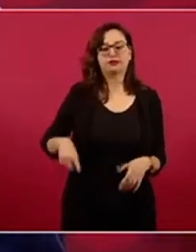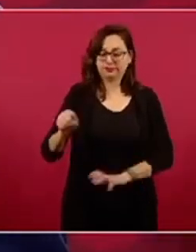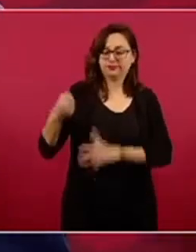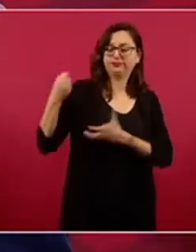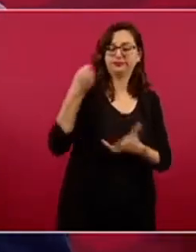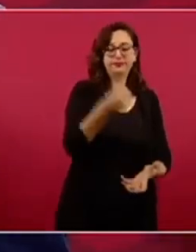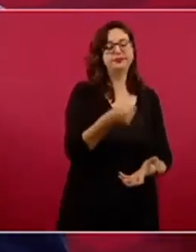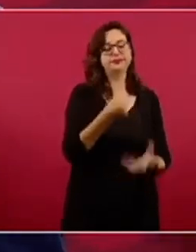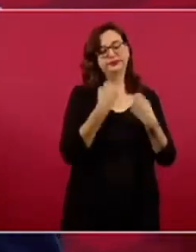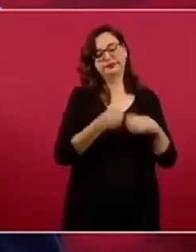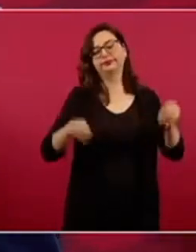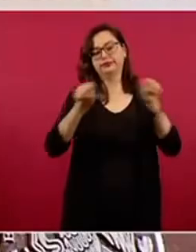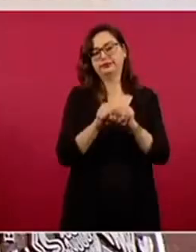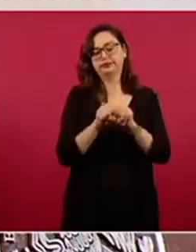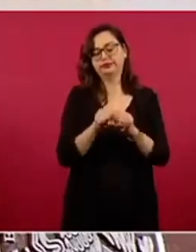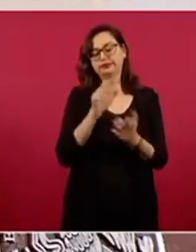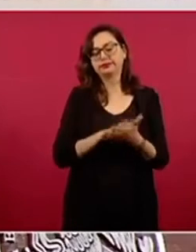de